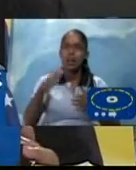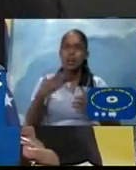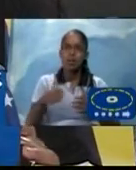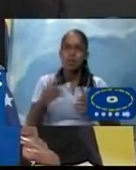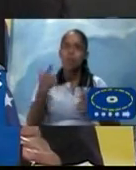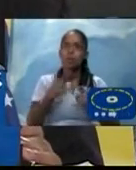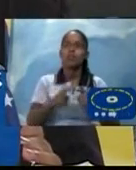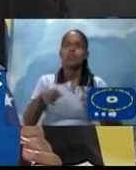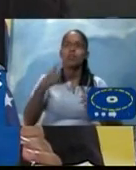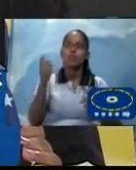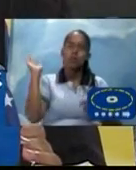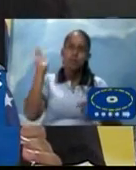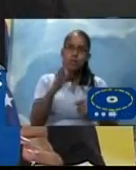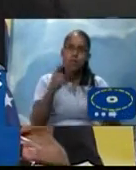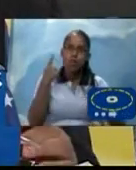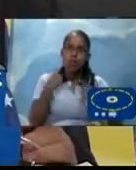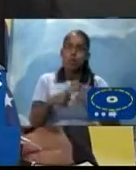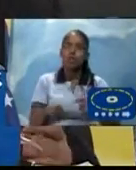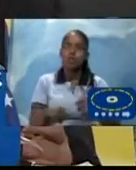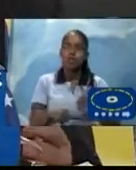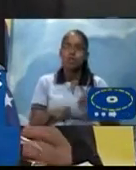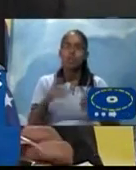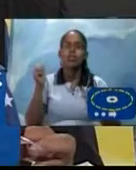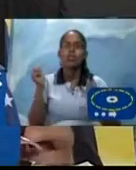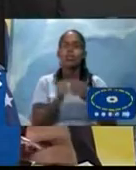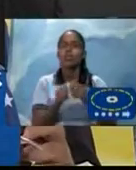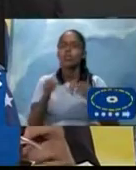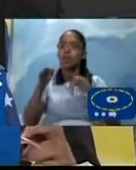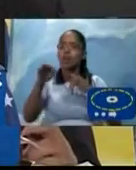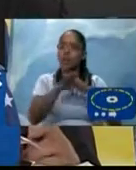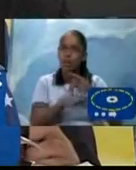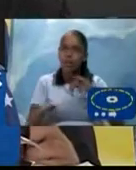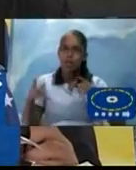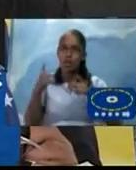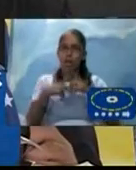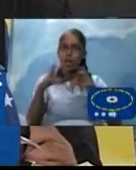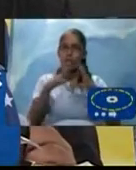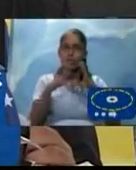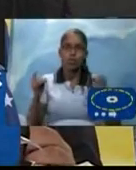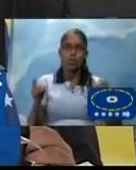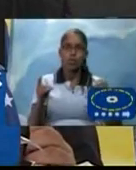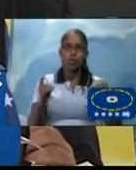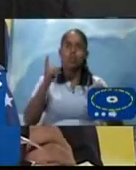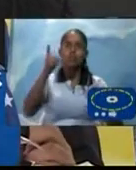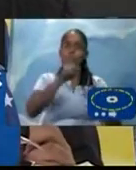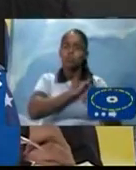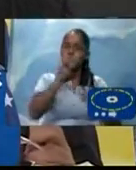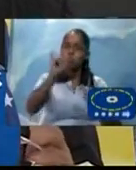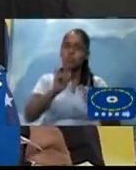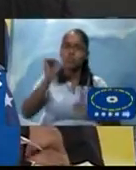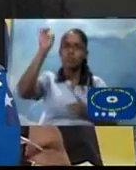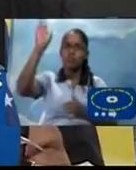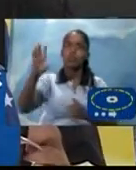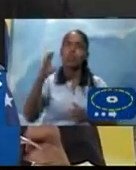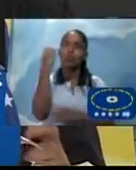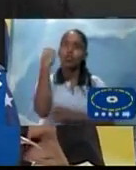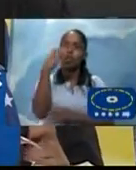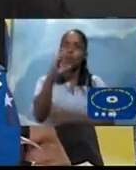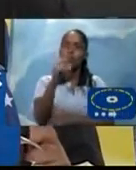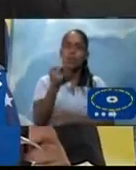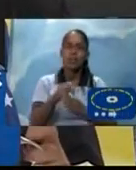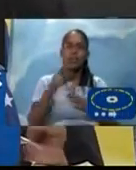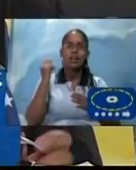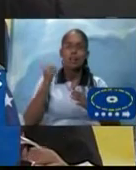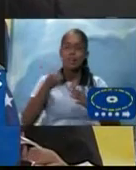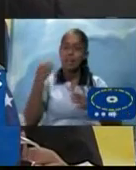después vino otra corriente con rebaja. Los títulos apóstoles colombianos, carísimos,